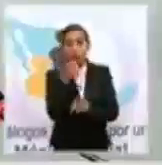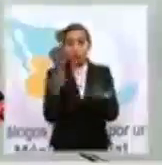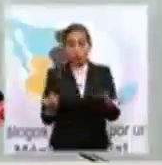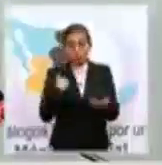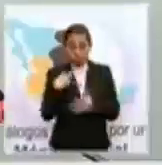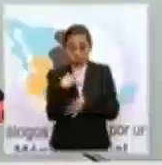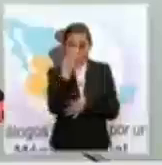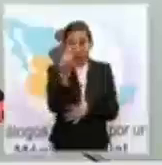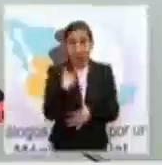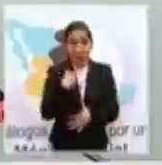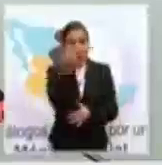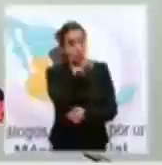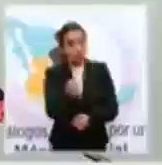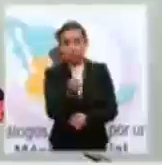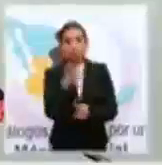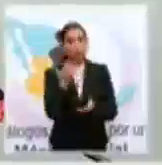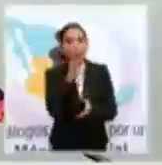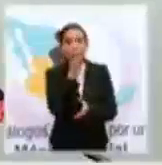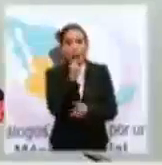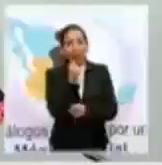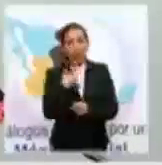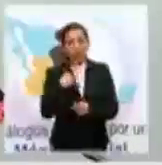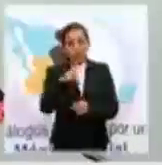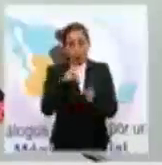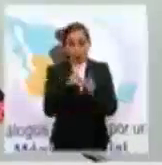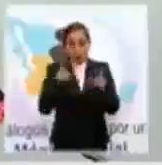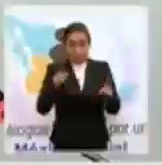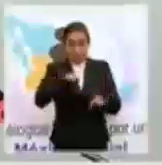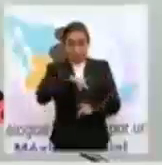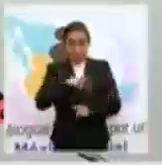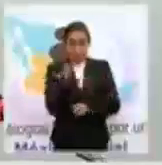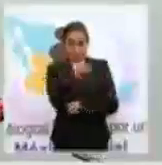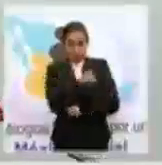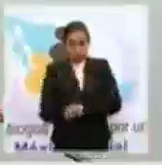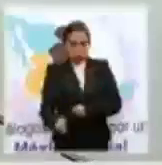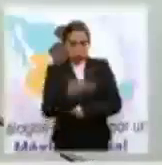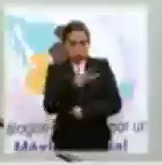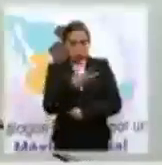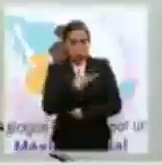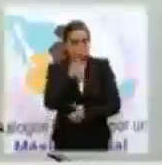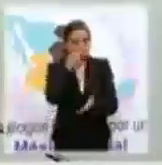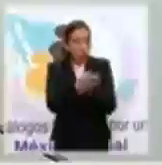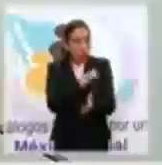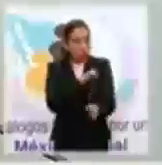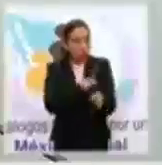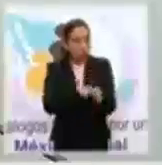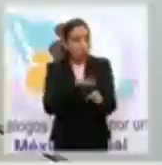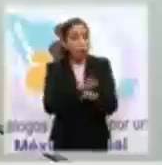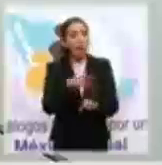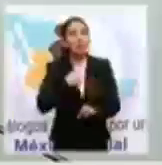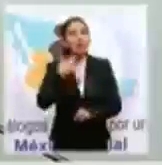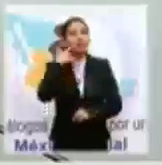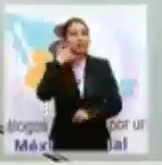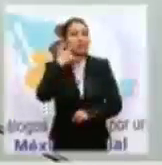escojo, pero en parte el desarrollo de esa capacidad depende única y exclusivamente de mi esfuerzo.